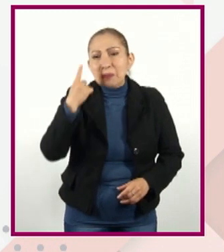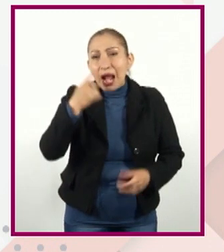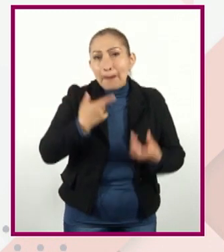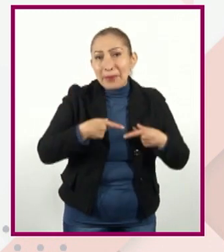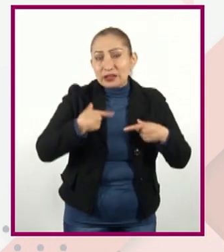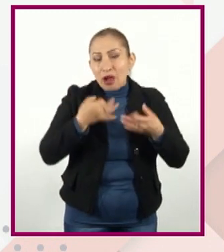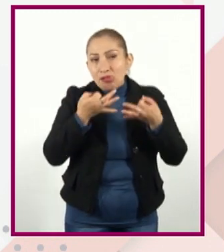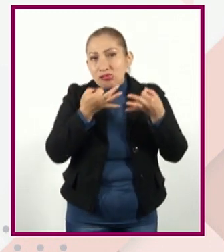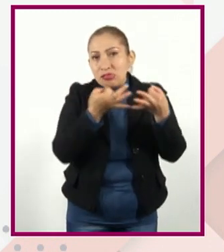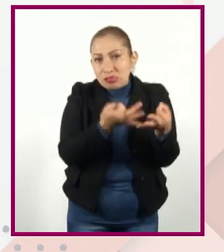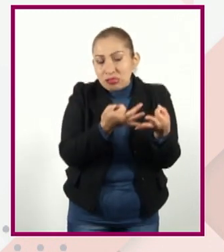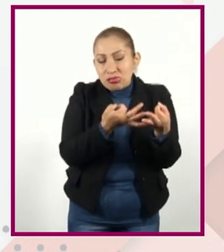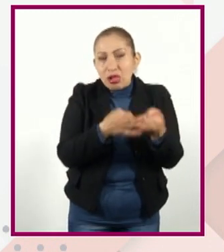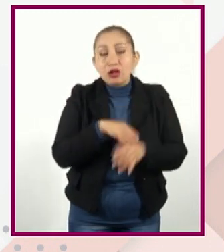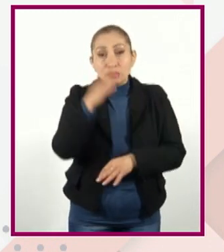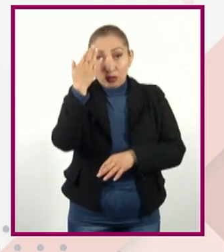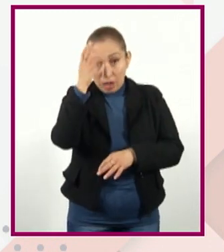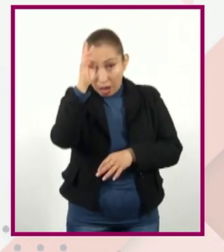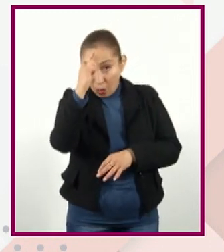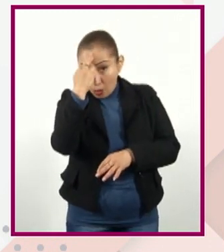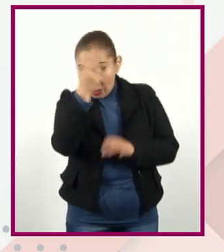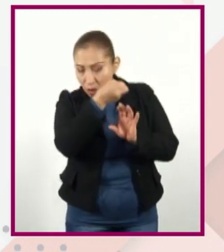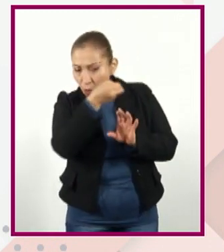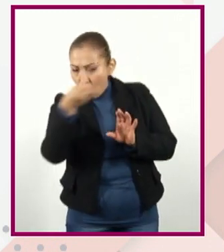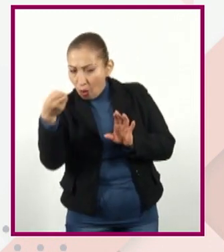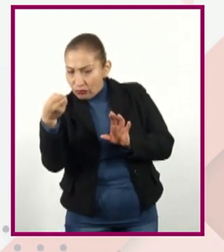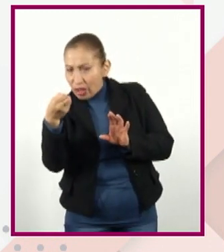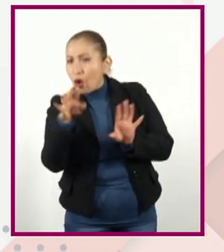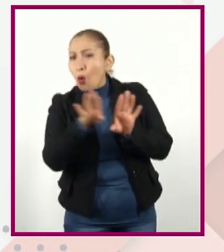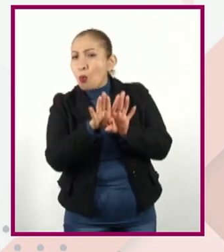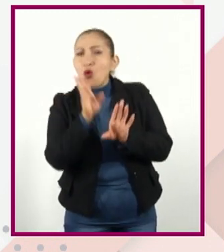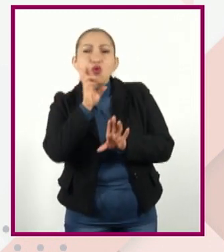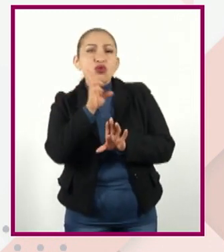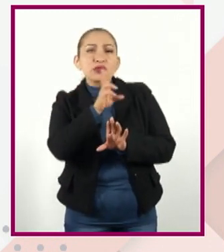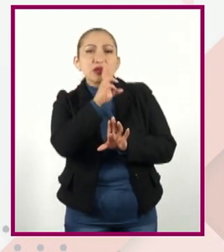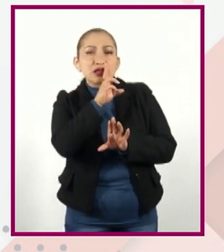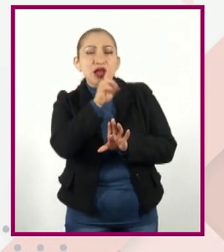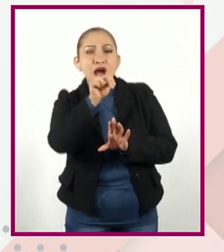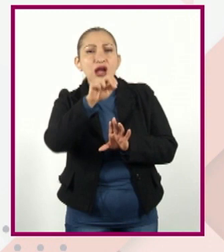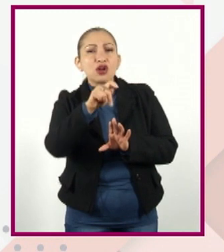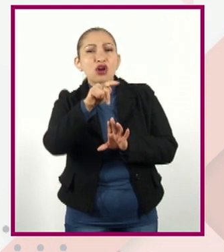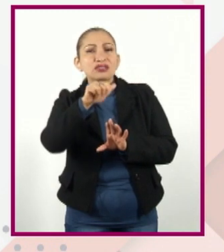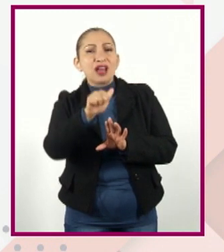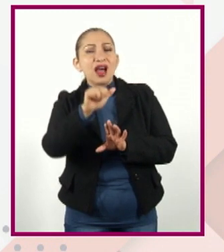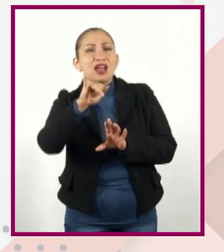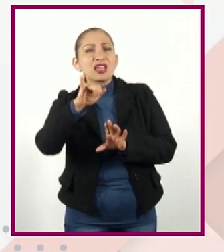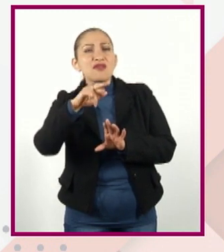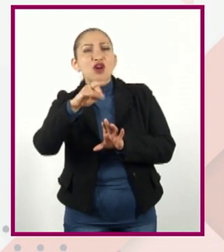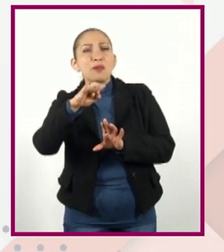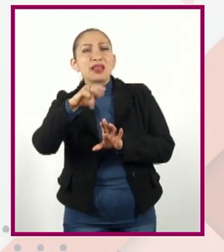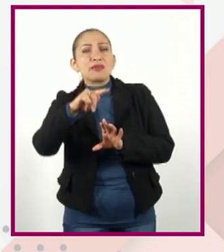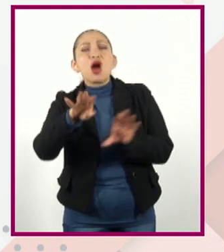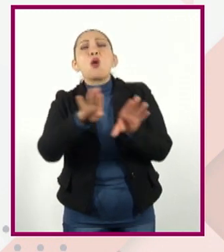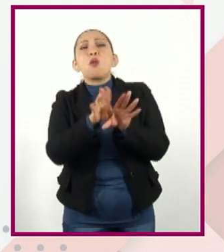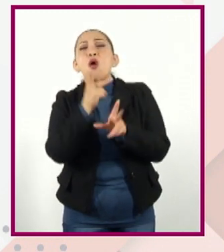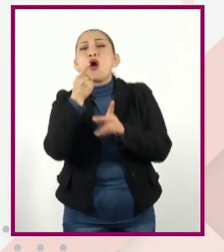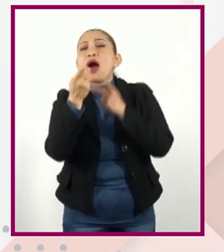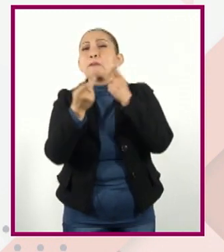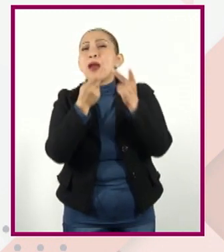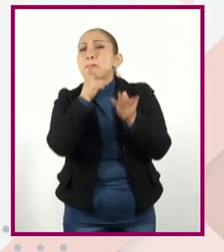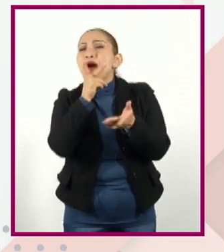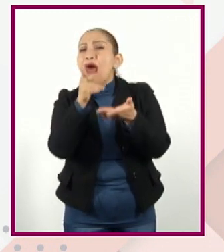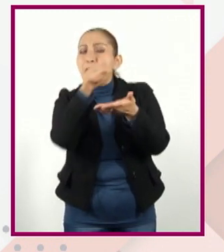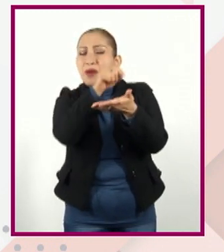¿Recuerdan cuál es la estructura y organización de una nota informativa? ¿Qué lenguaje se suele usar? ¿Cuál